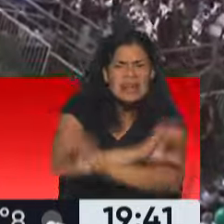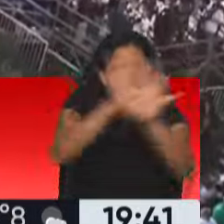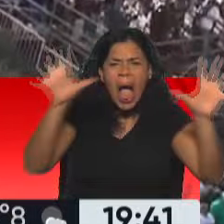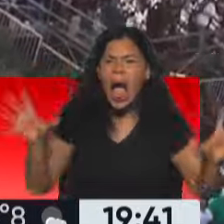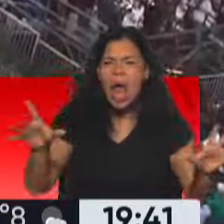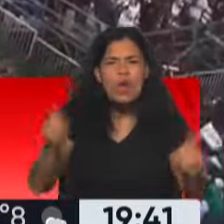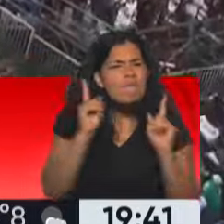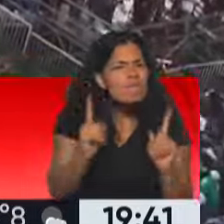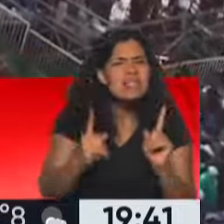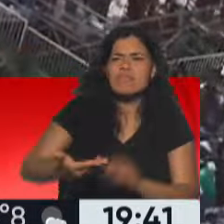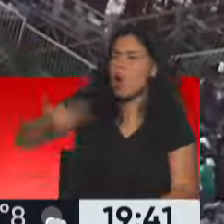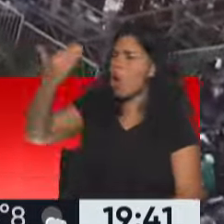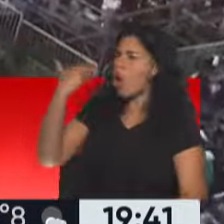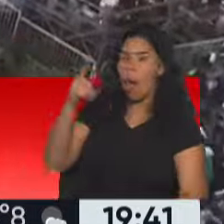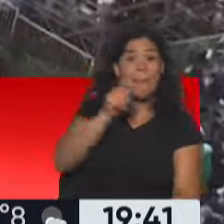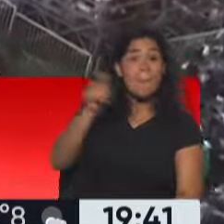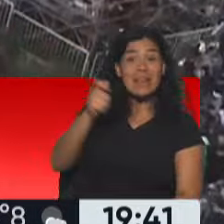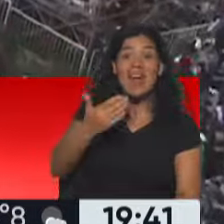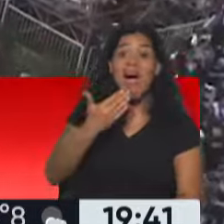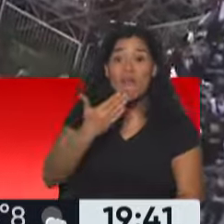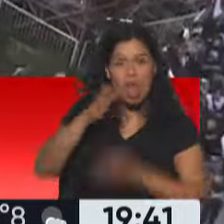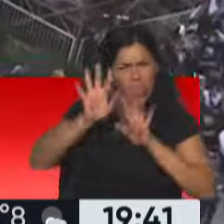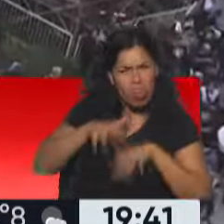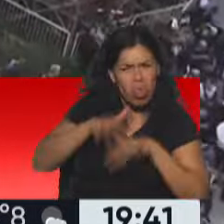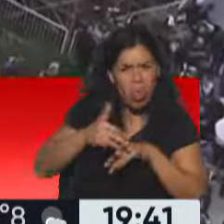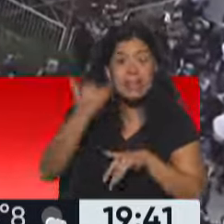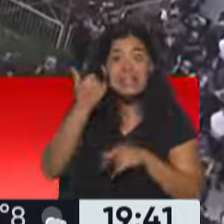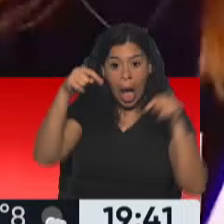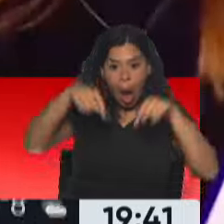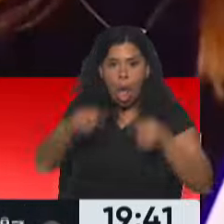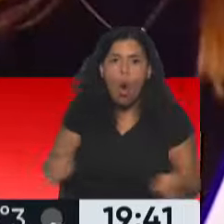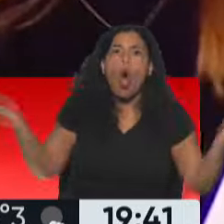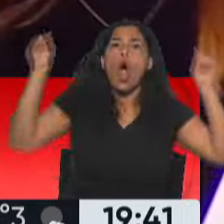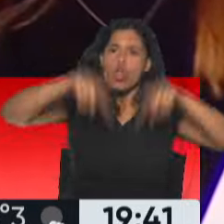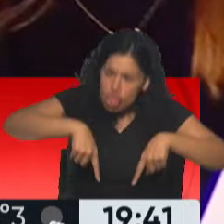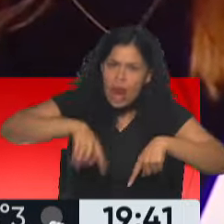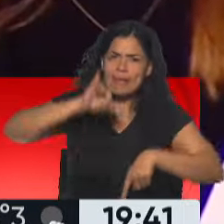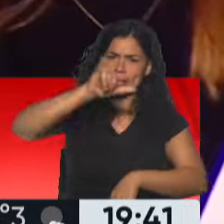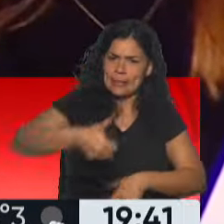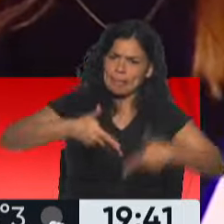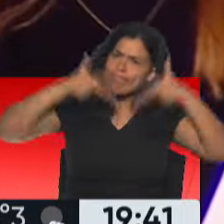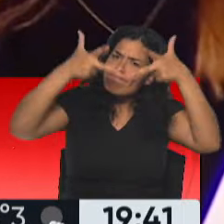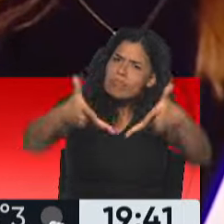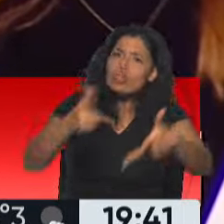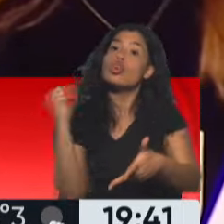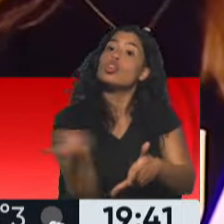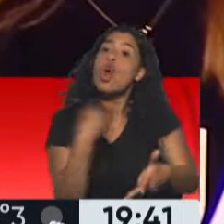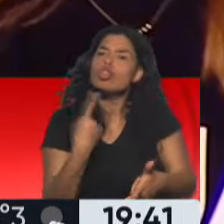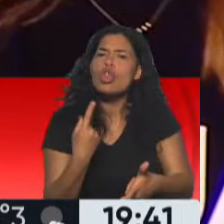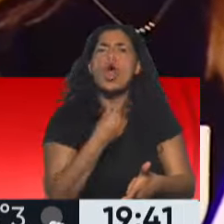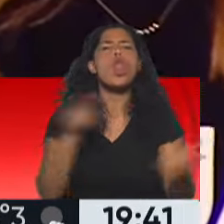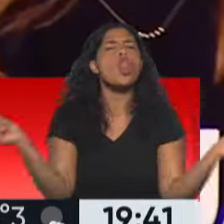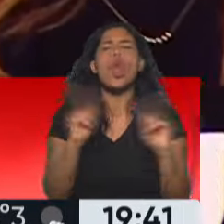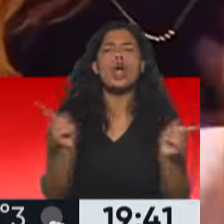en abril, estudiantes de todo el sistema universitario reiteramos: no queremos que nos arrebaten